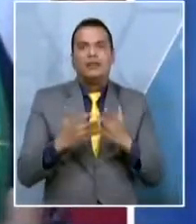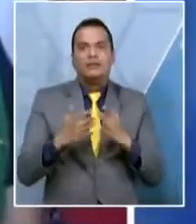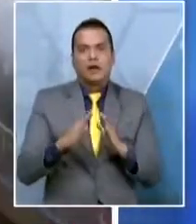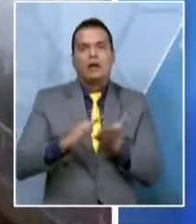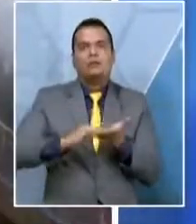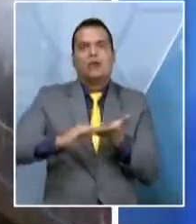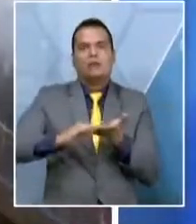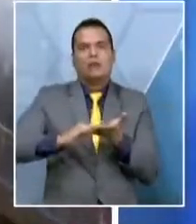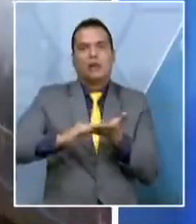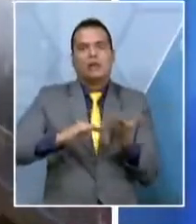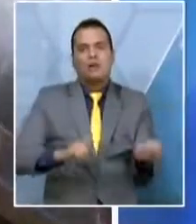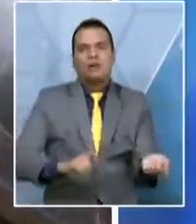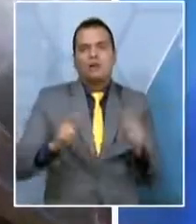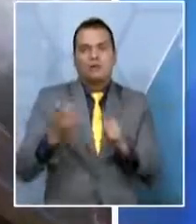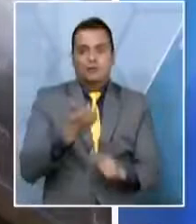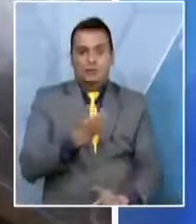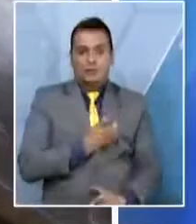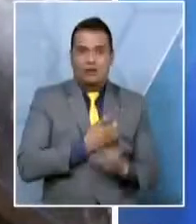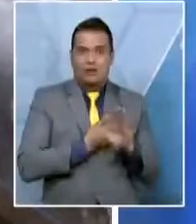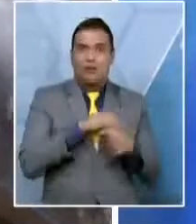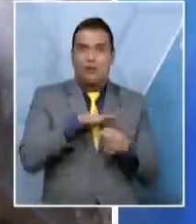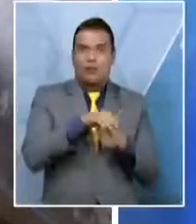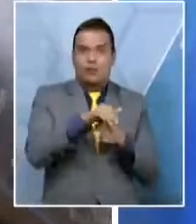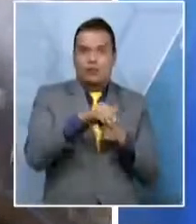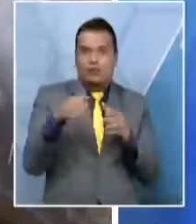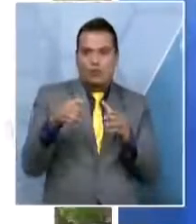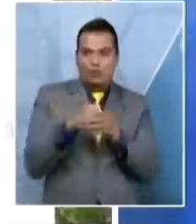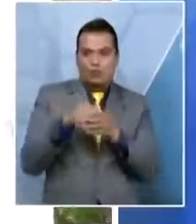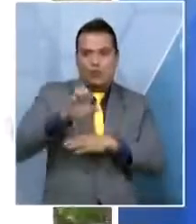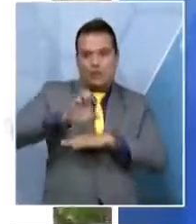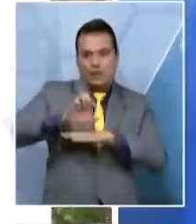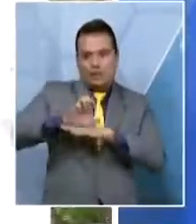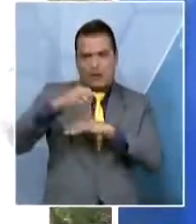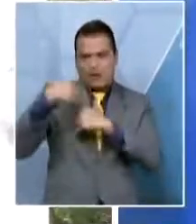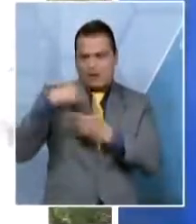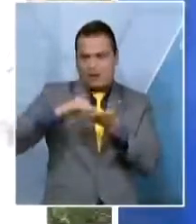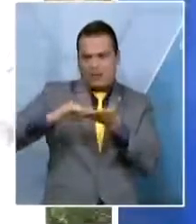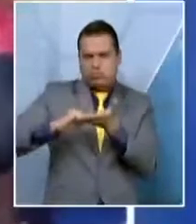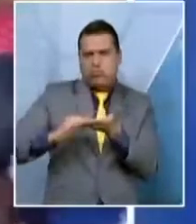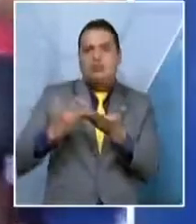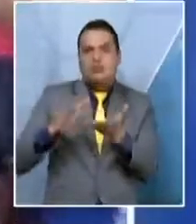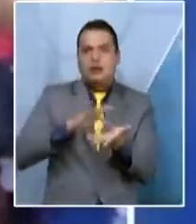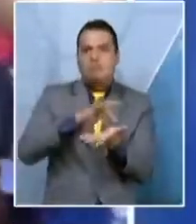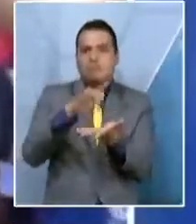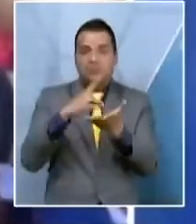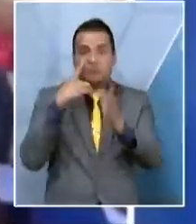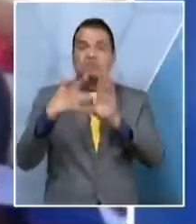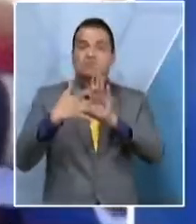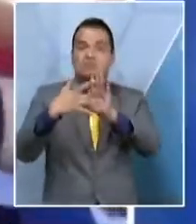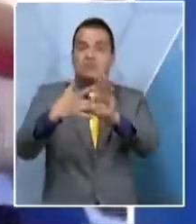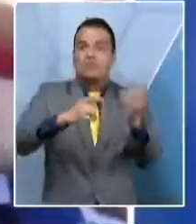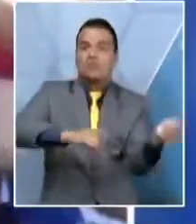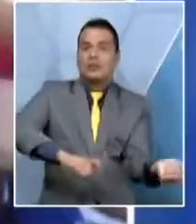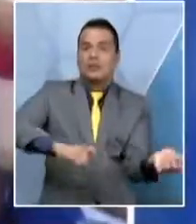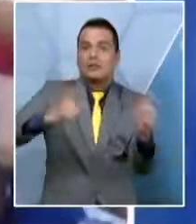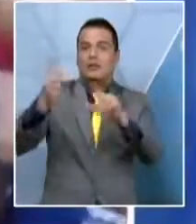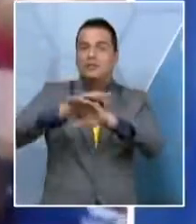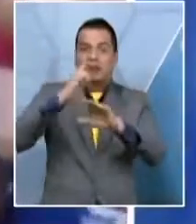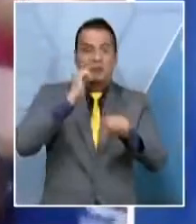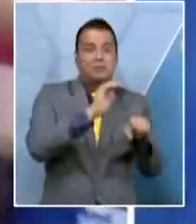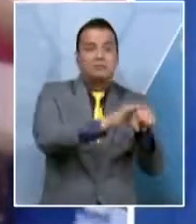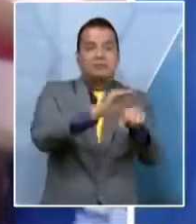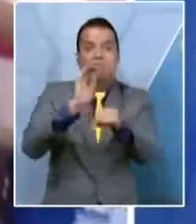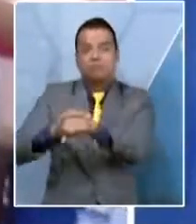de San Cipriano junto al gerente de la firma Hidropacífico, encargada del servicio de acueducto para constatar la apertura de la red. Y hoy pues le estamos dando esta buena noticia a